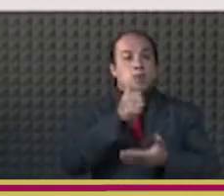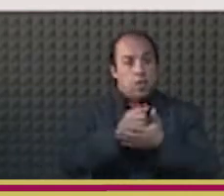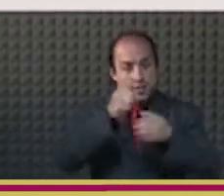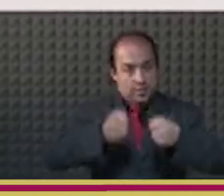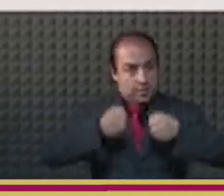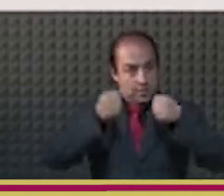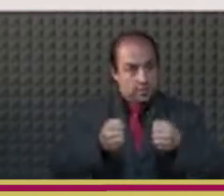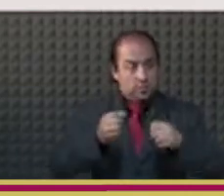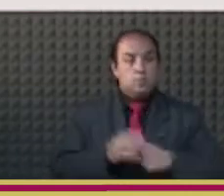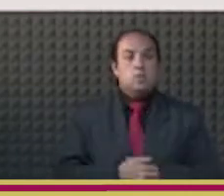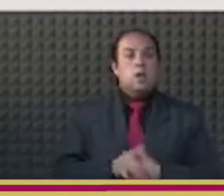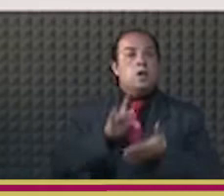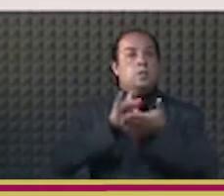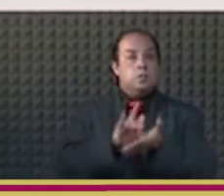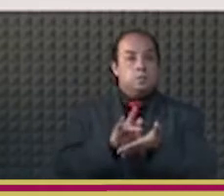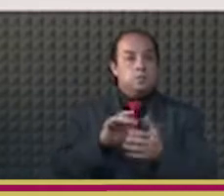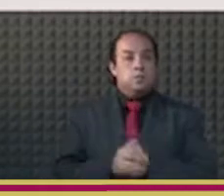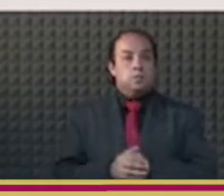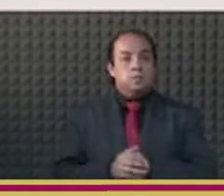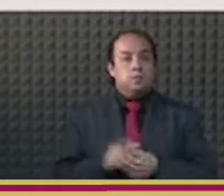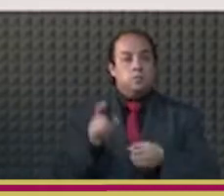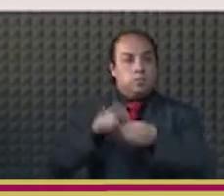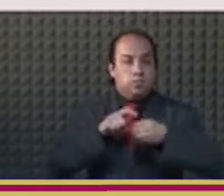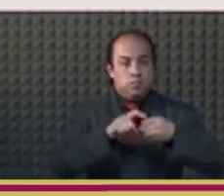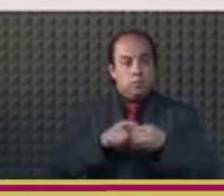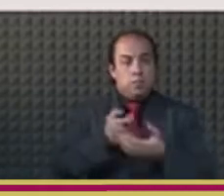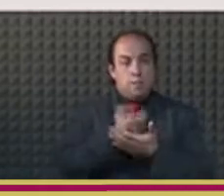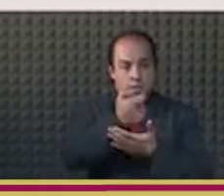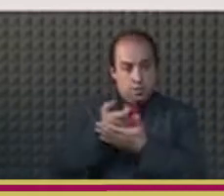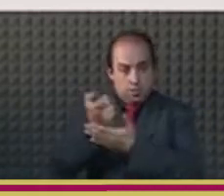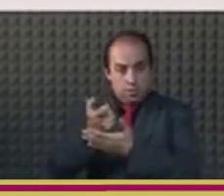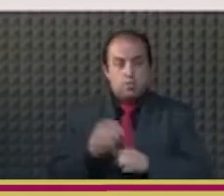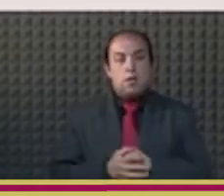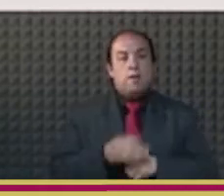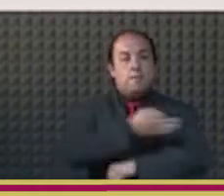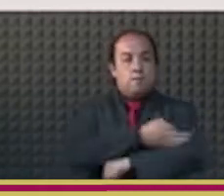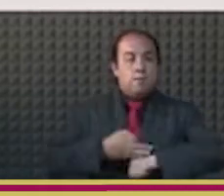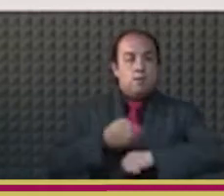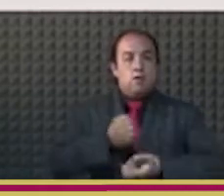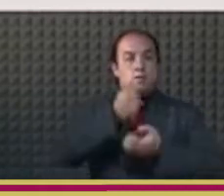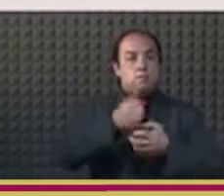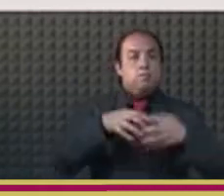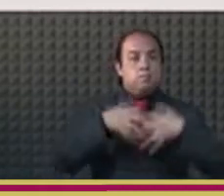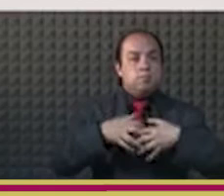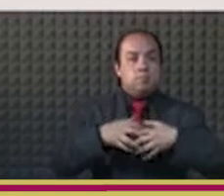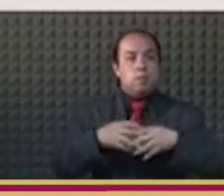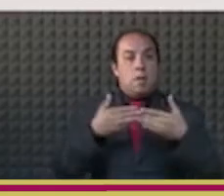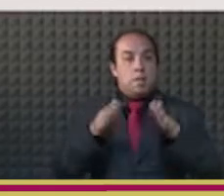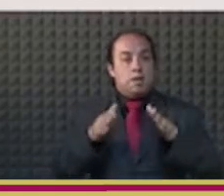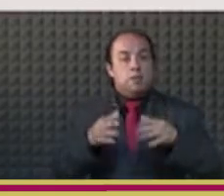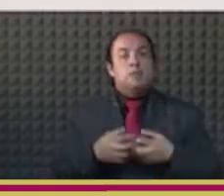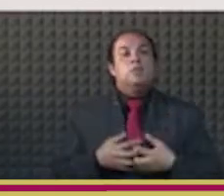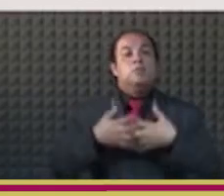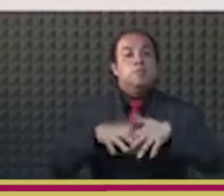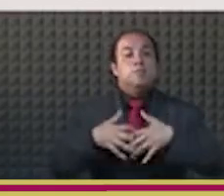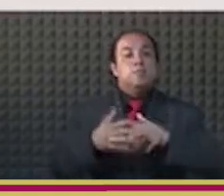segura, el apoyo al ingreso de las familias, la inversión en infraestructura, la reactivación de la